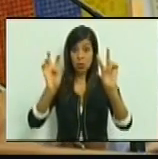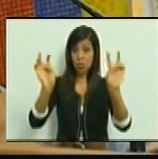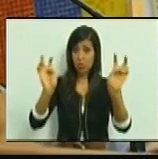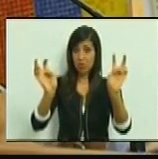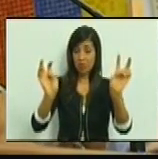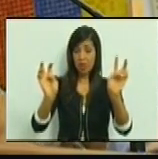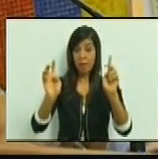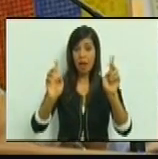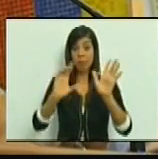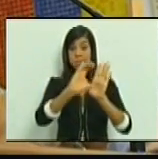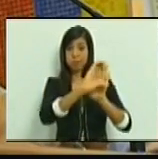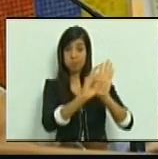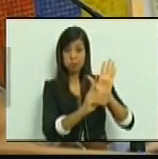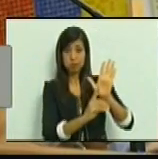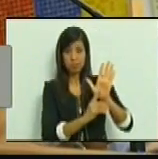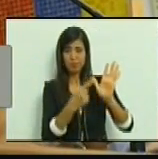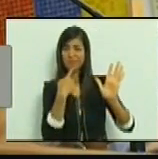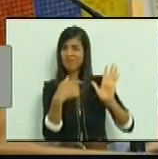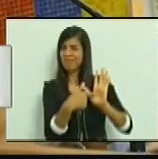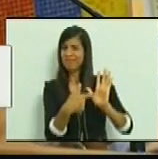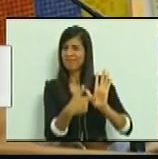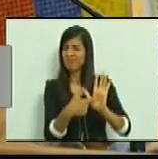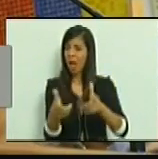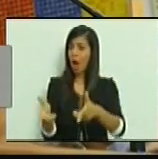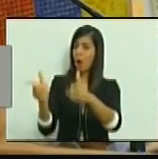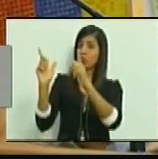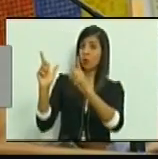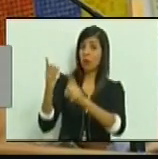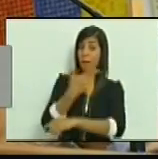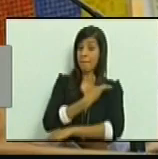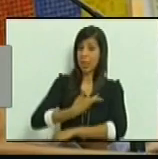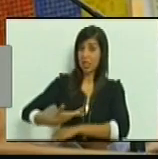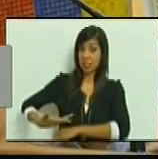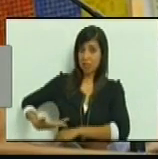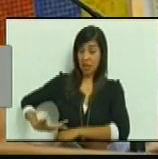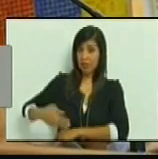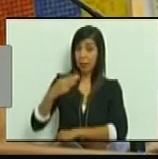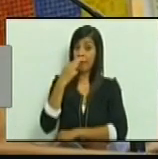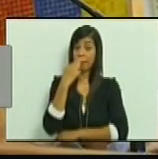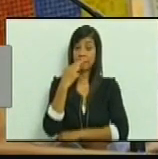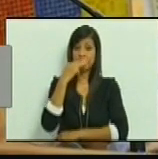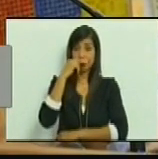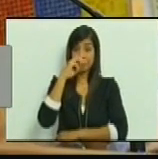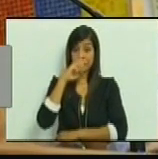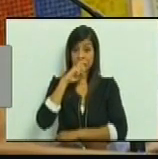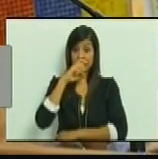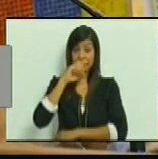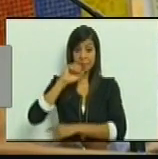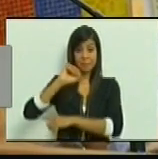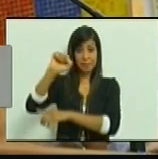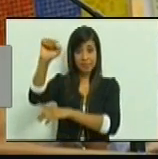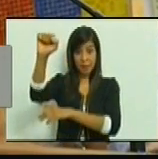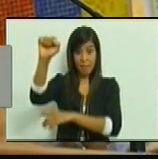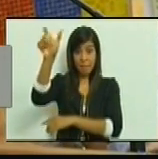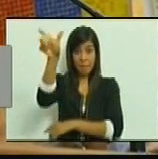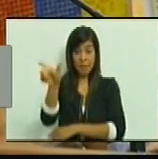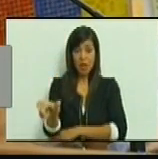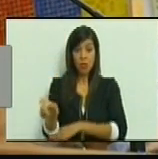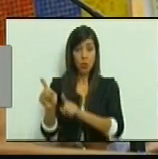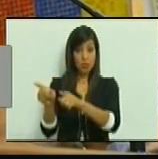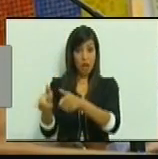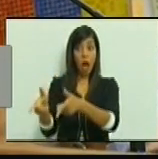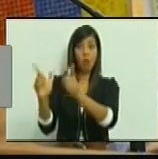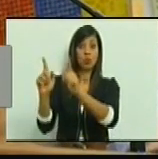decreto constituyente que autoriza al ciudadano presidente de la República Bolivariana de Venezuela, Nicolás Maduro